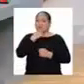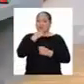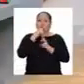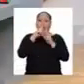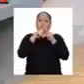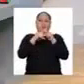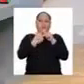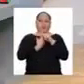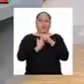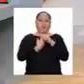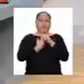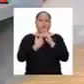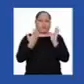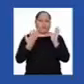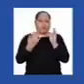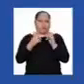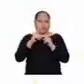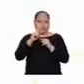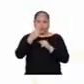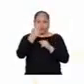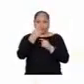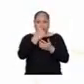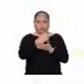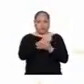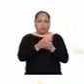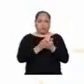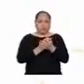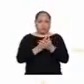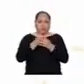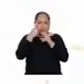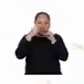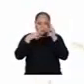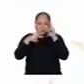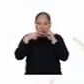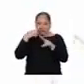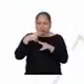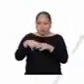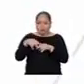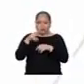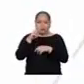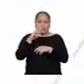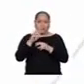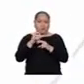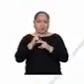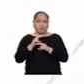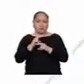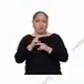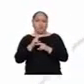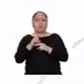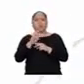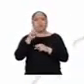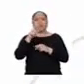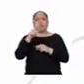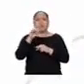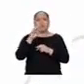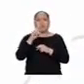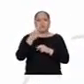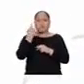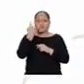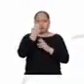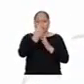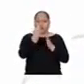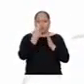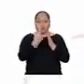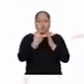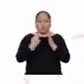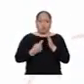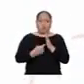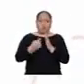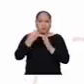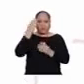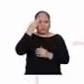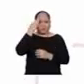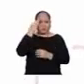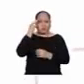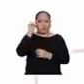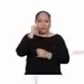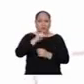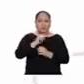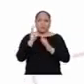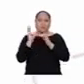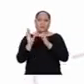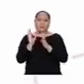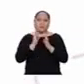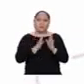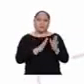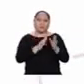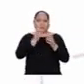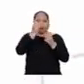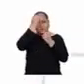entonces con el paso número 1. Reconocer los valores de cada variable y saber si se organizará con